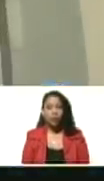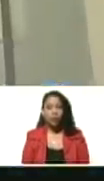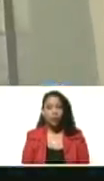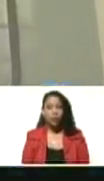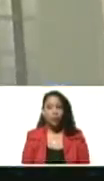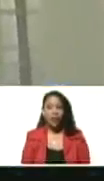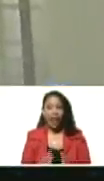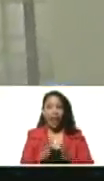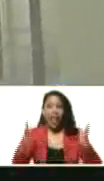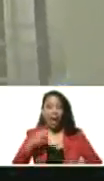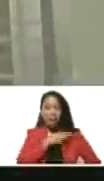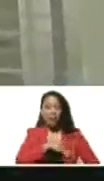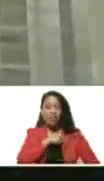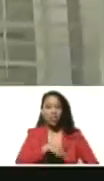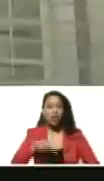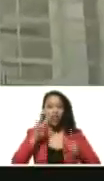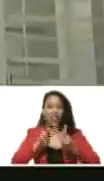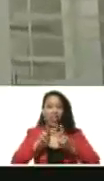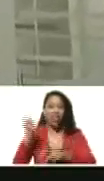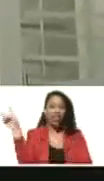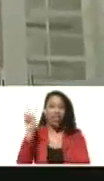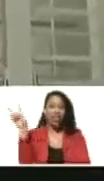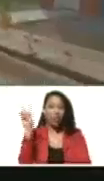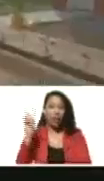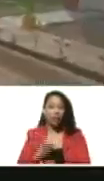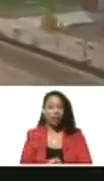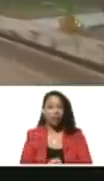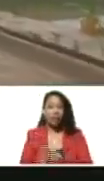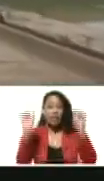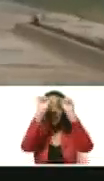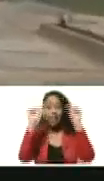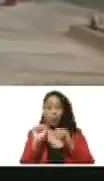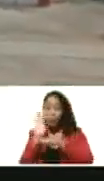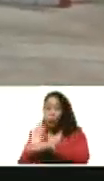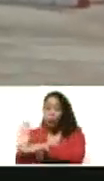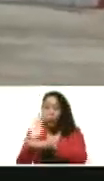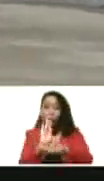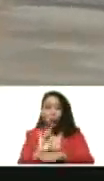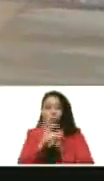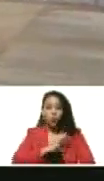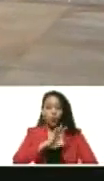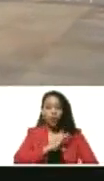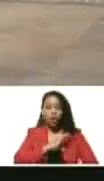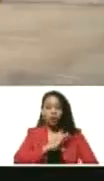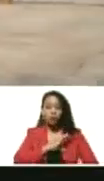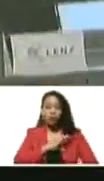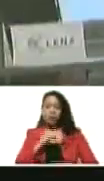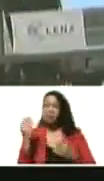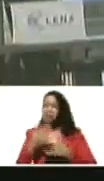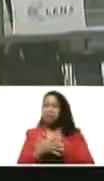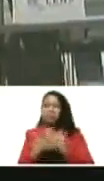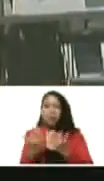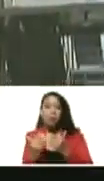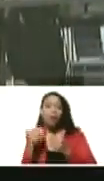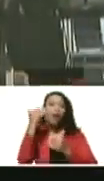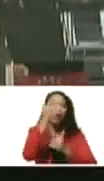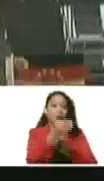La Gran Misión Vivienda Venezuela, como sistema de protección social, va más allá de tener un